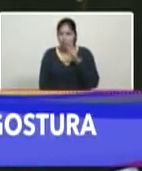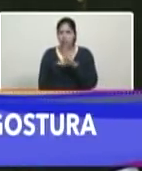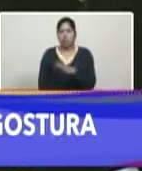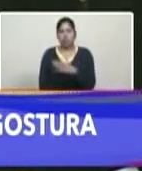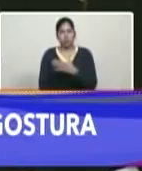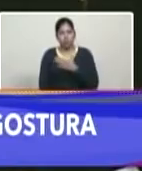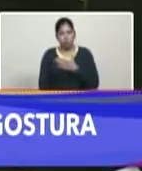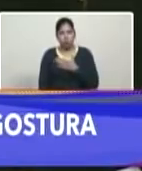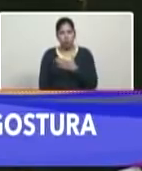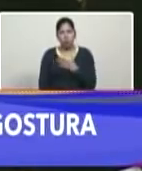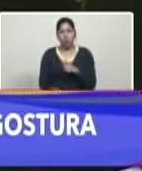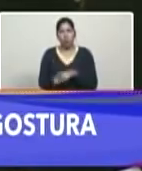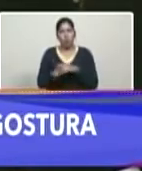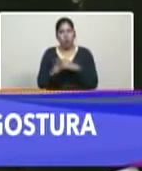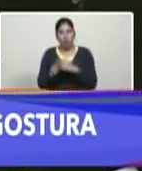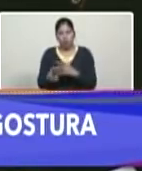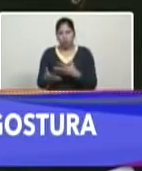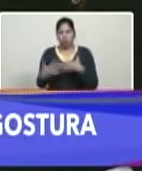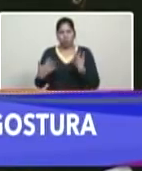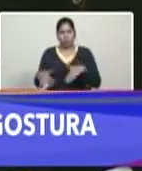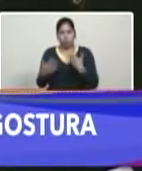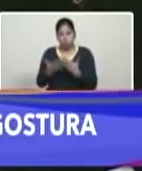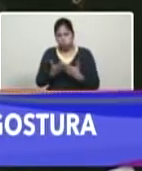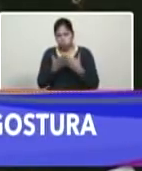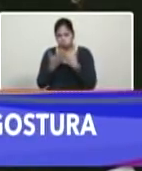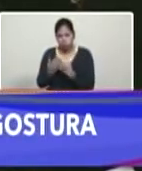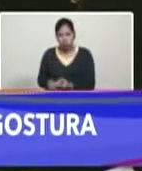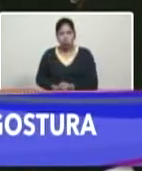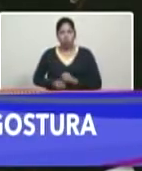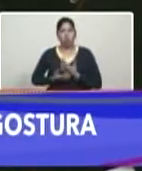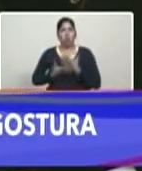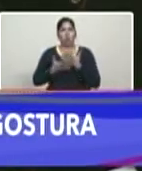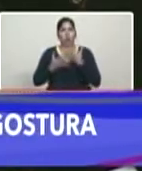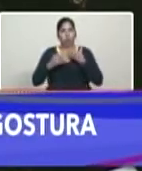causa e inspiración. Esa es nuestra raíz profunda.